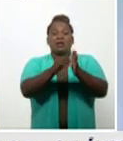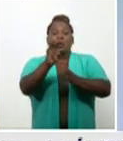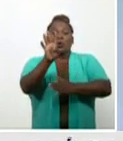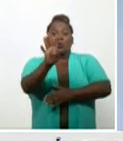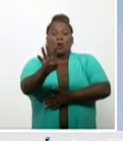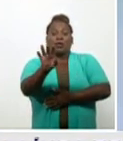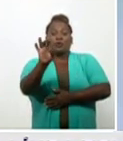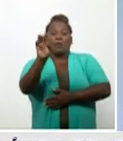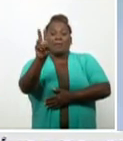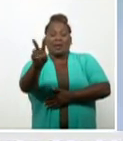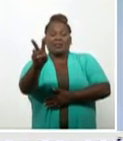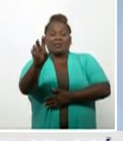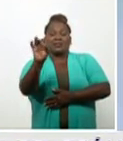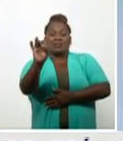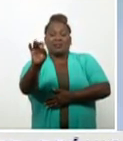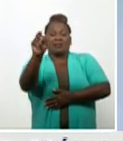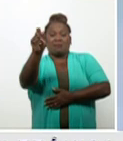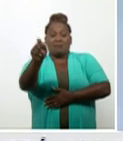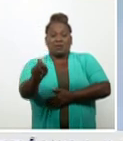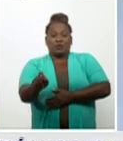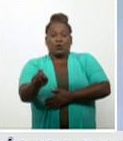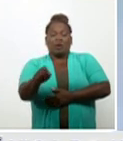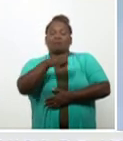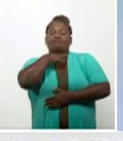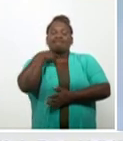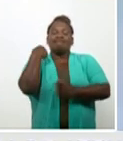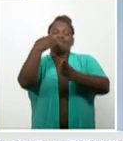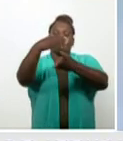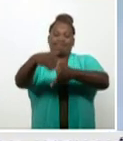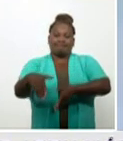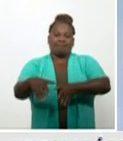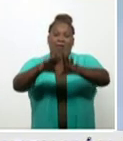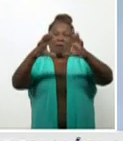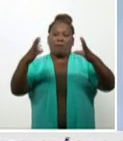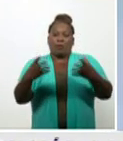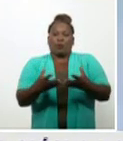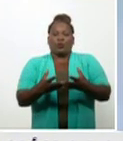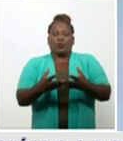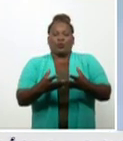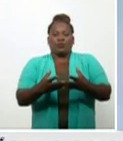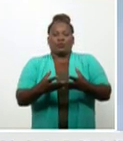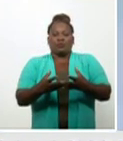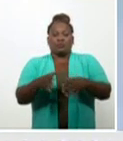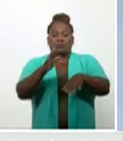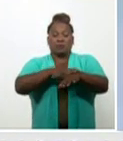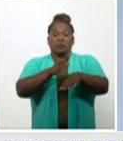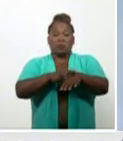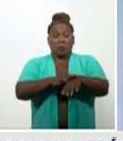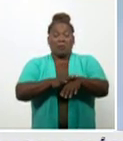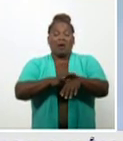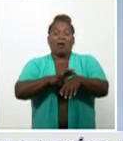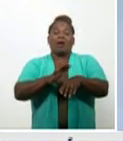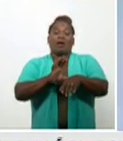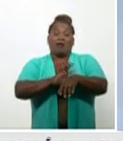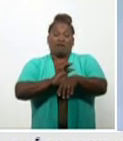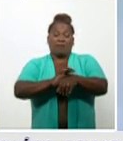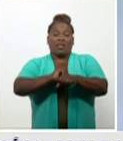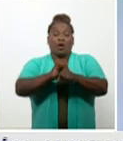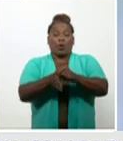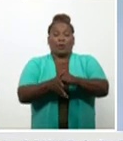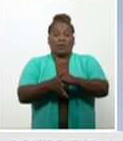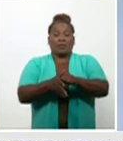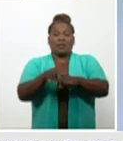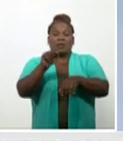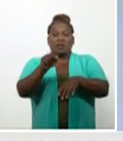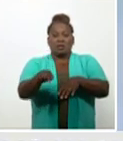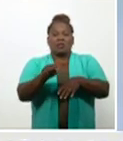376.427 personas que han perdido la vida en el mundo como consecuencia de la COVID-19. Esto